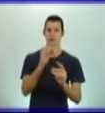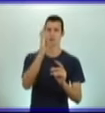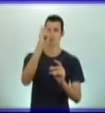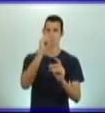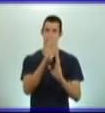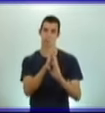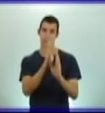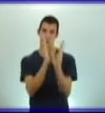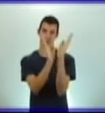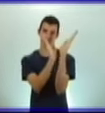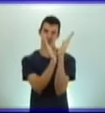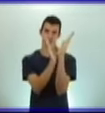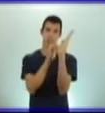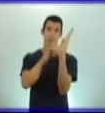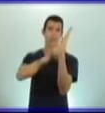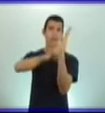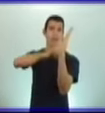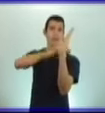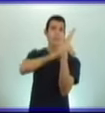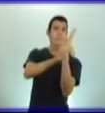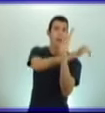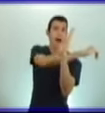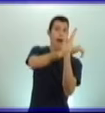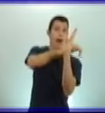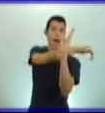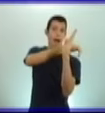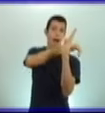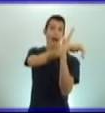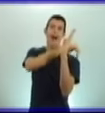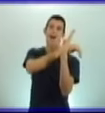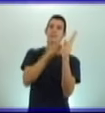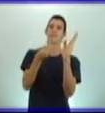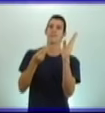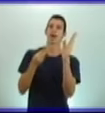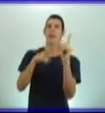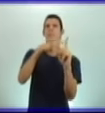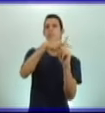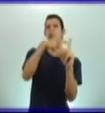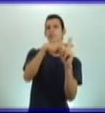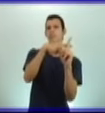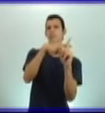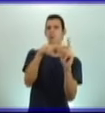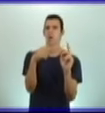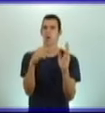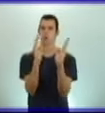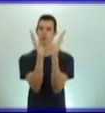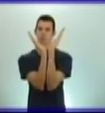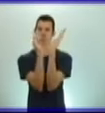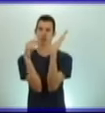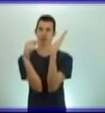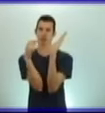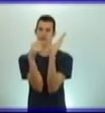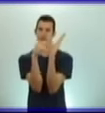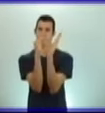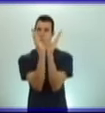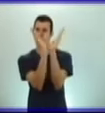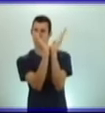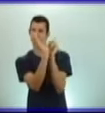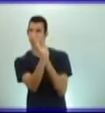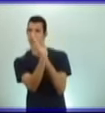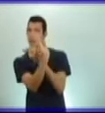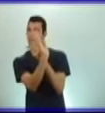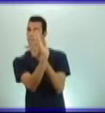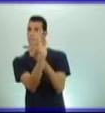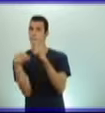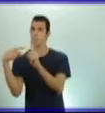puesto el signo menos 5, ni 3 como en la otra gráfica, pero recuerden también que esta función es simétrica. Y al